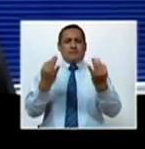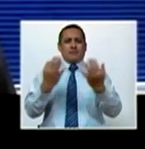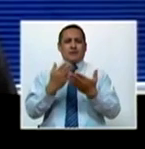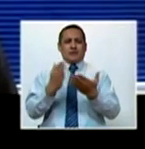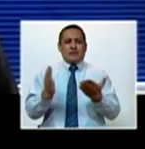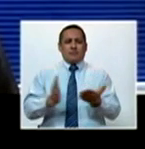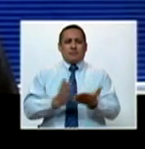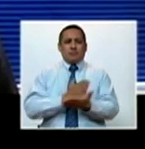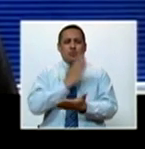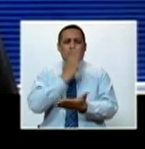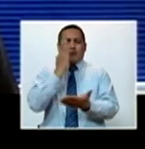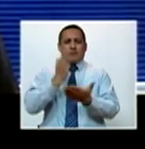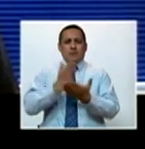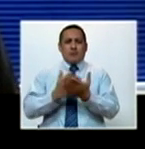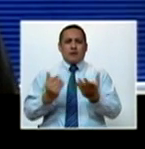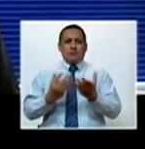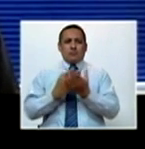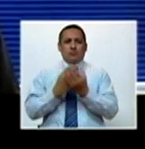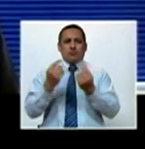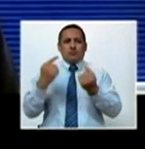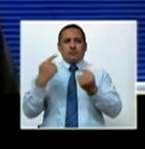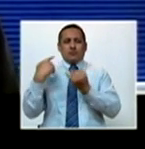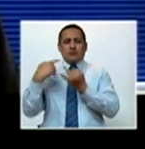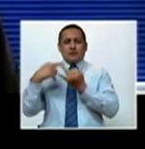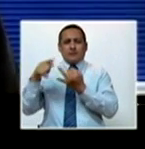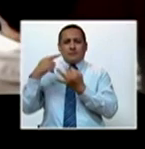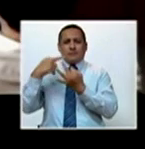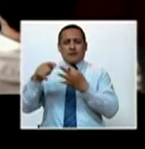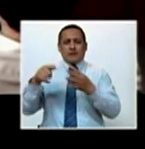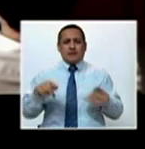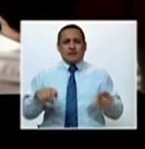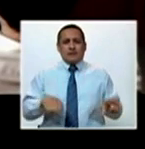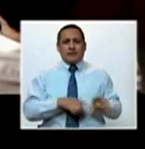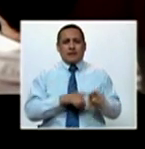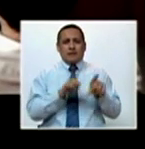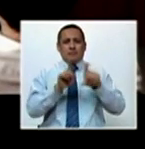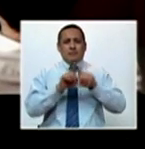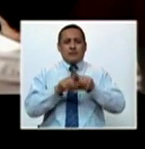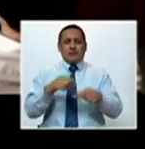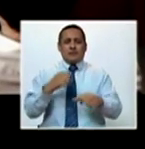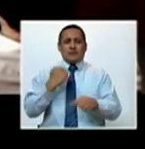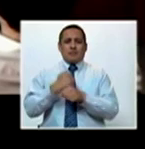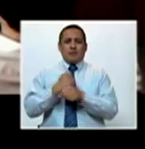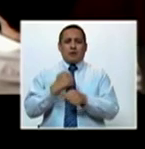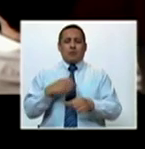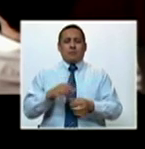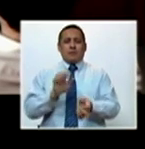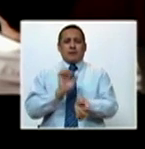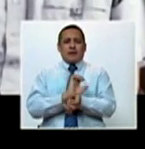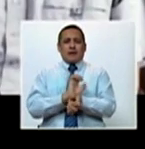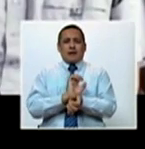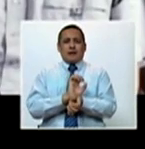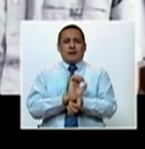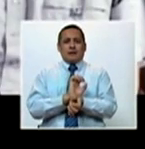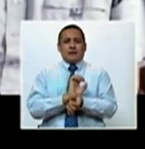las discrepancias entre los distintos titulares de la acción